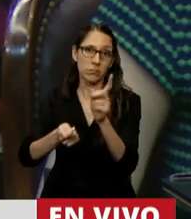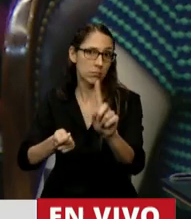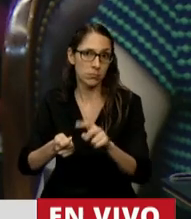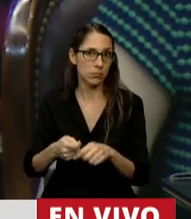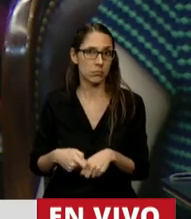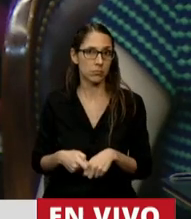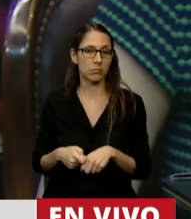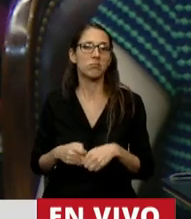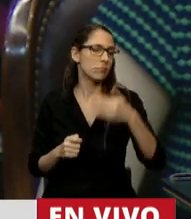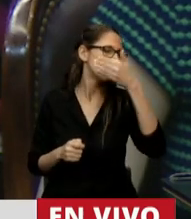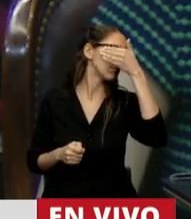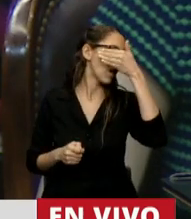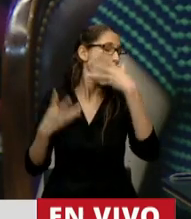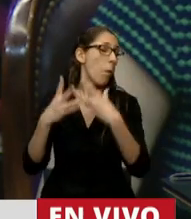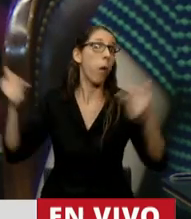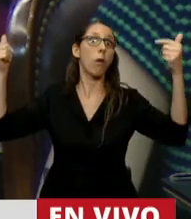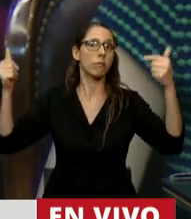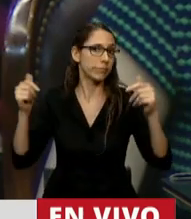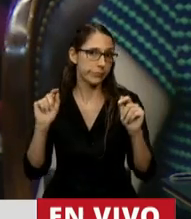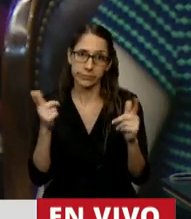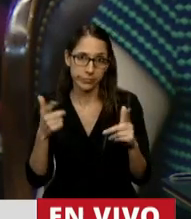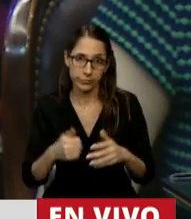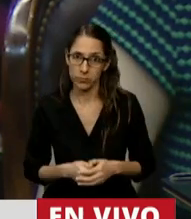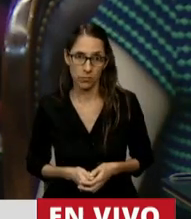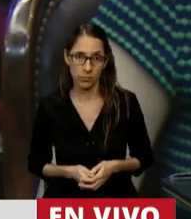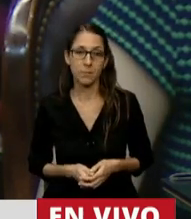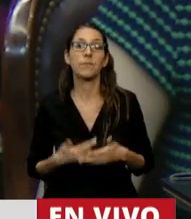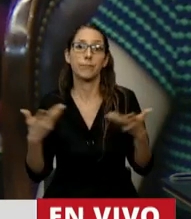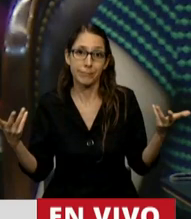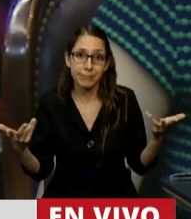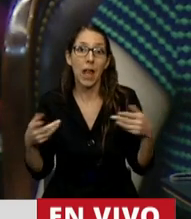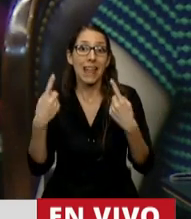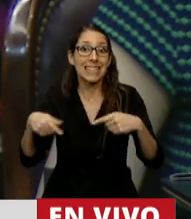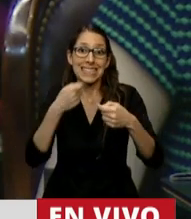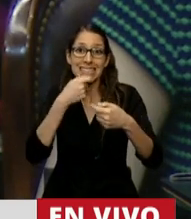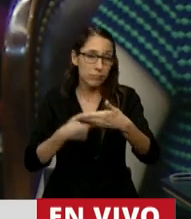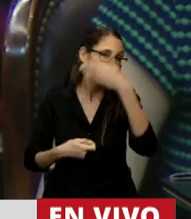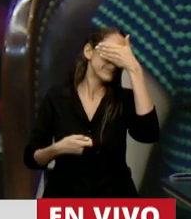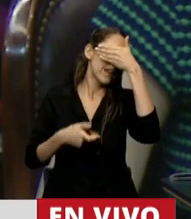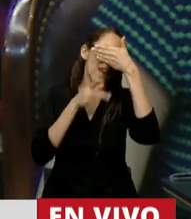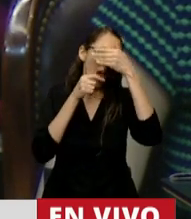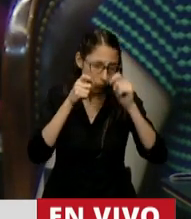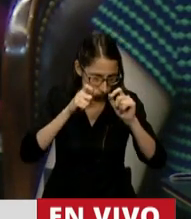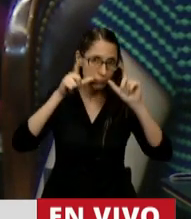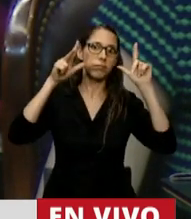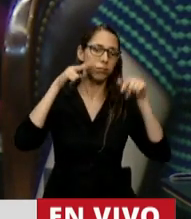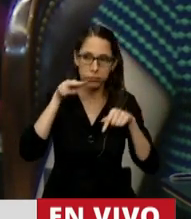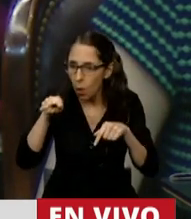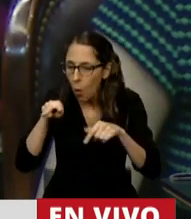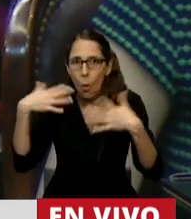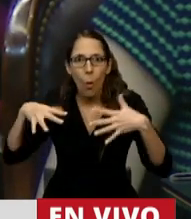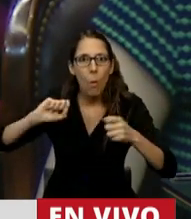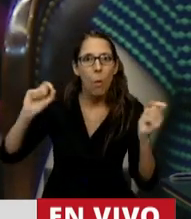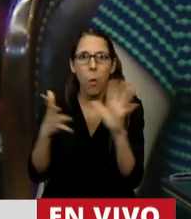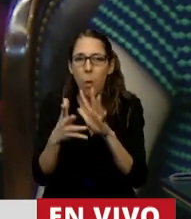desaparecer simplemente por no ver lo que está pasando. De hecho, las cosas serán aún peor la próxima vez que los abras. Solo un